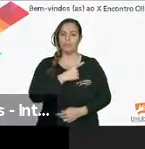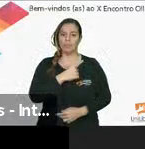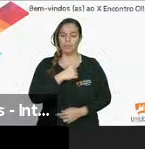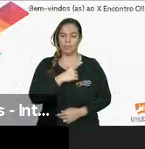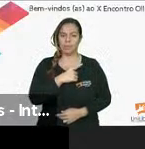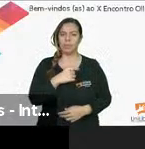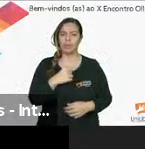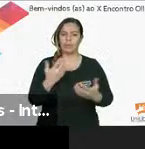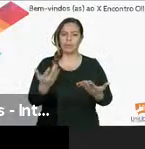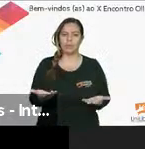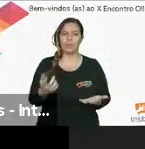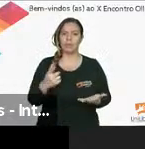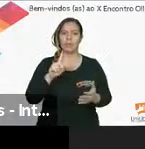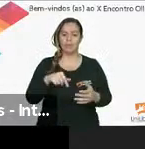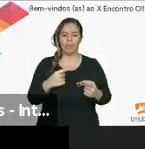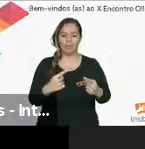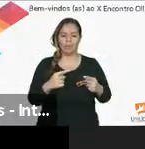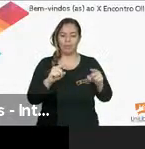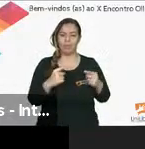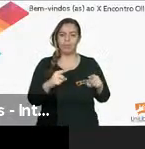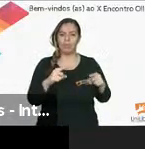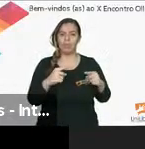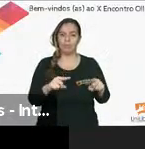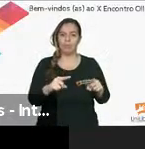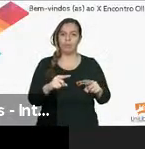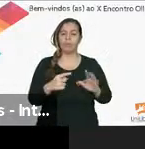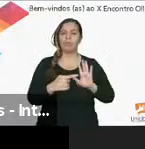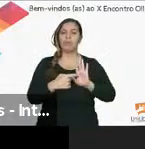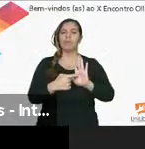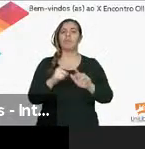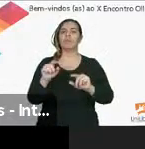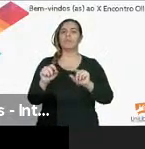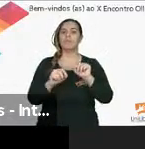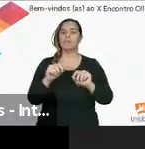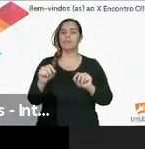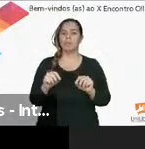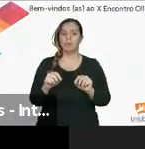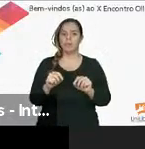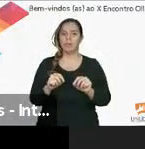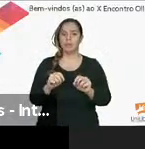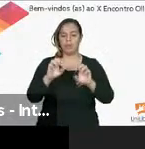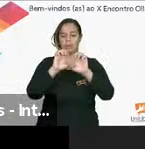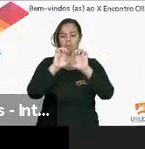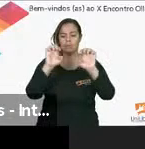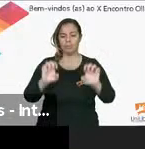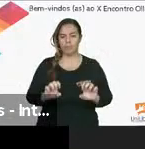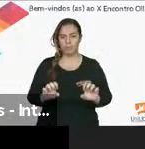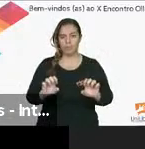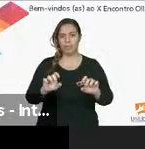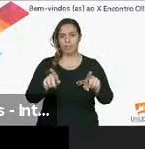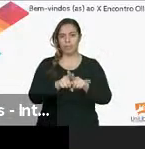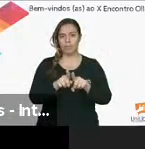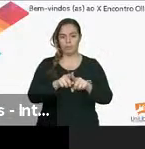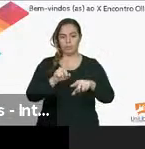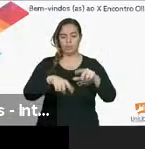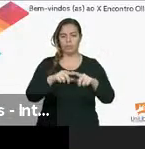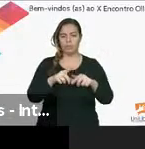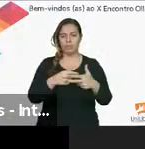tanto son perturbaciones que determinan o resultan en cambios estructurales en el mismo objeto que actúa